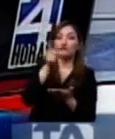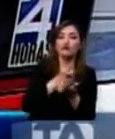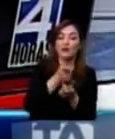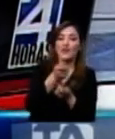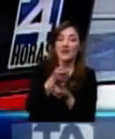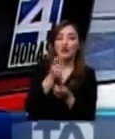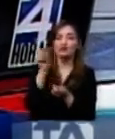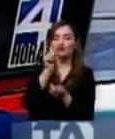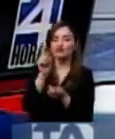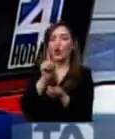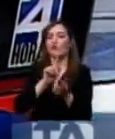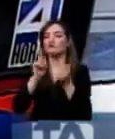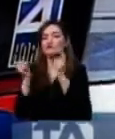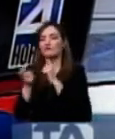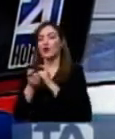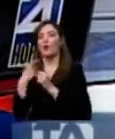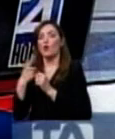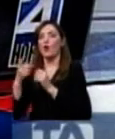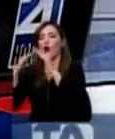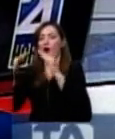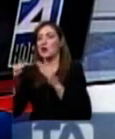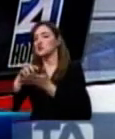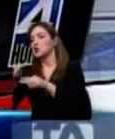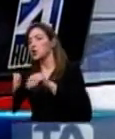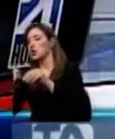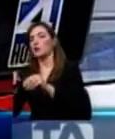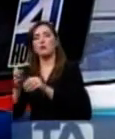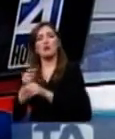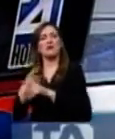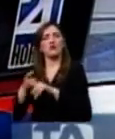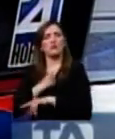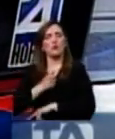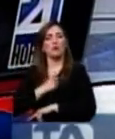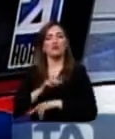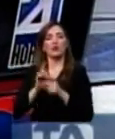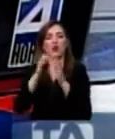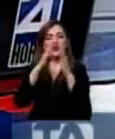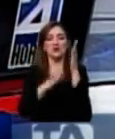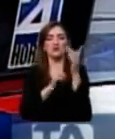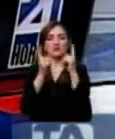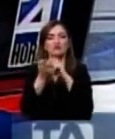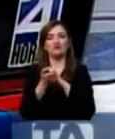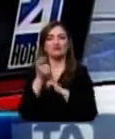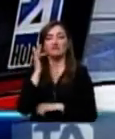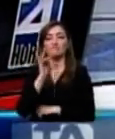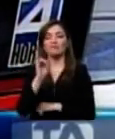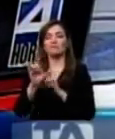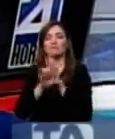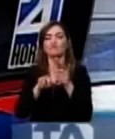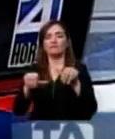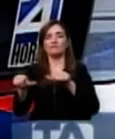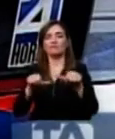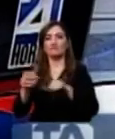estatutos que prohibían la figura de dación de pago una serie de irregularidades se registran en la